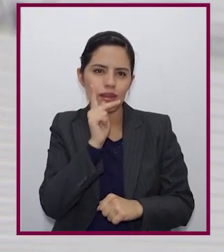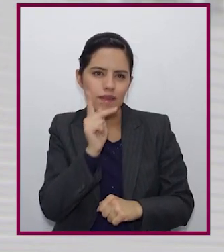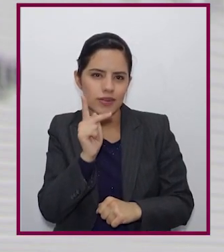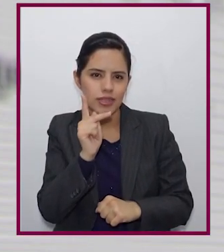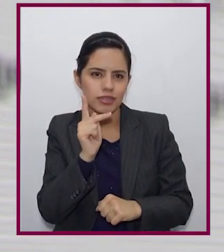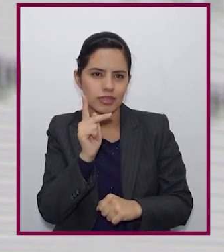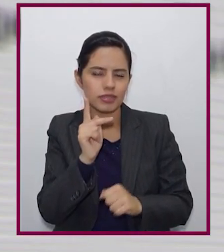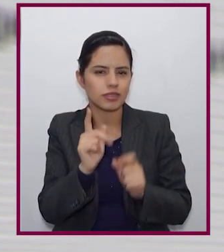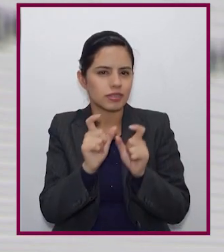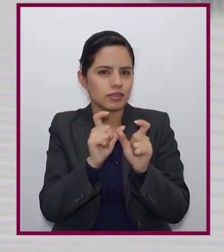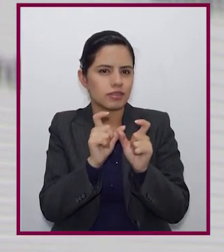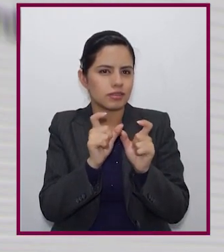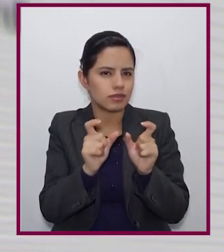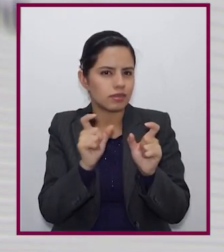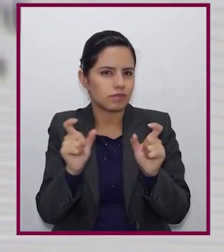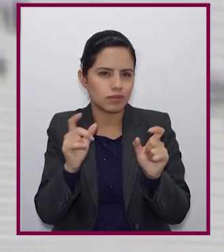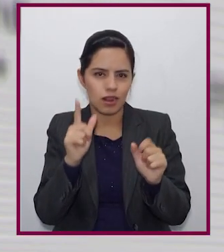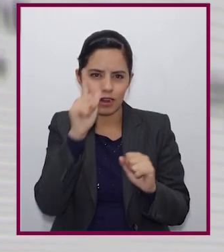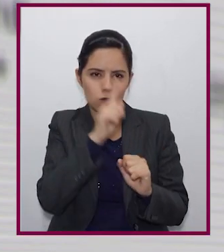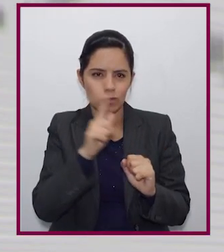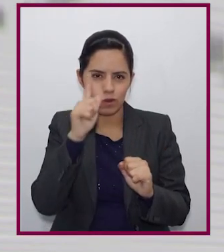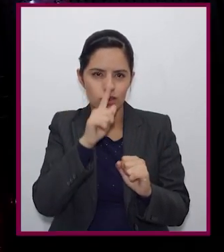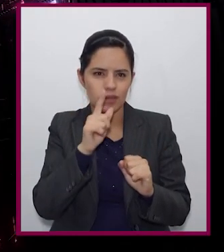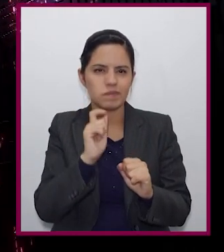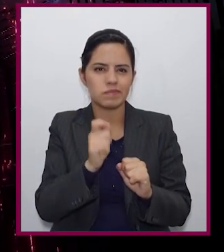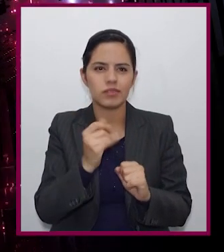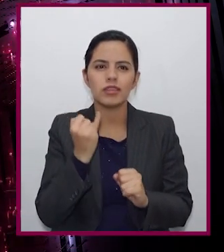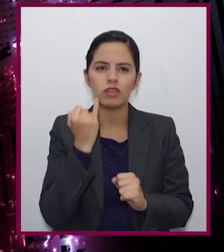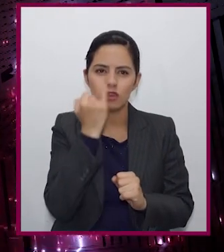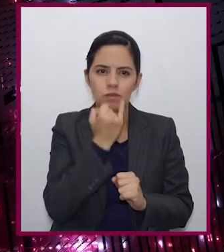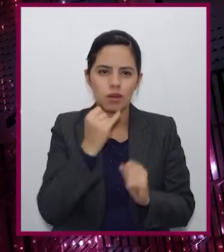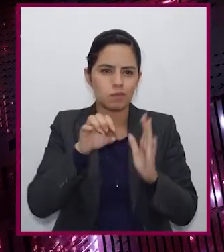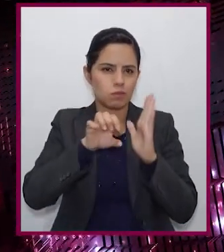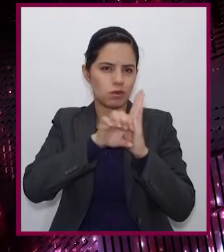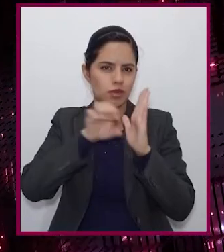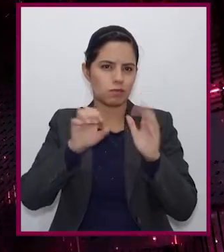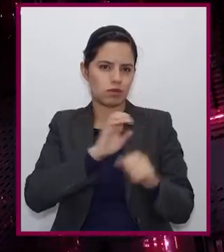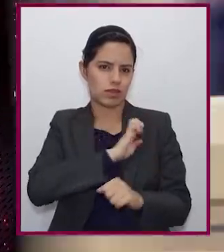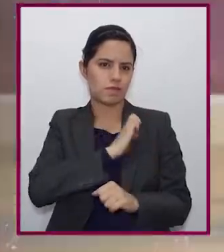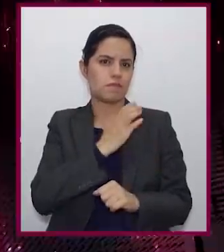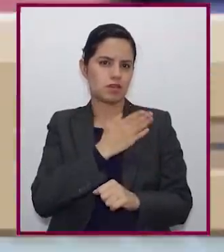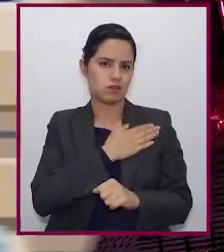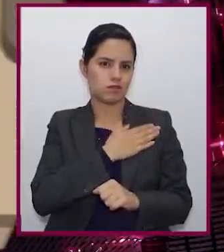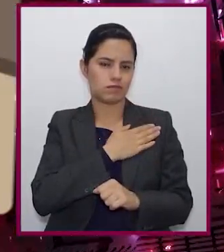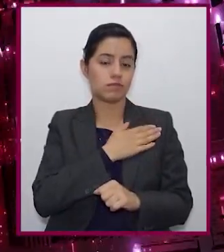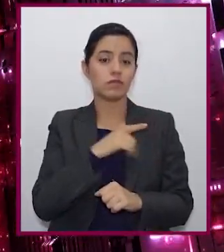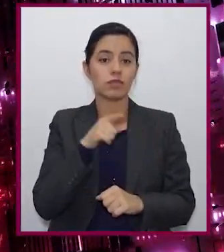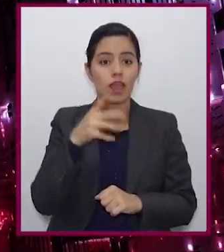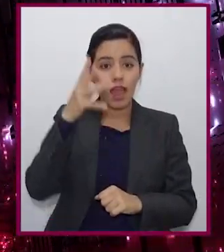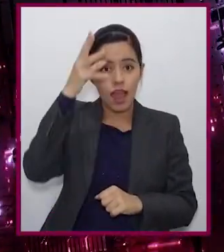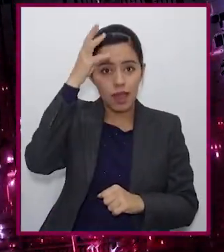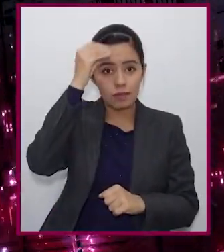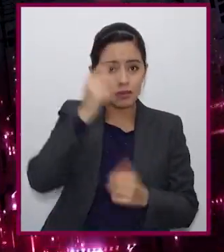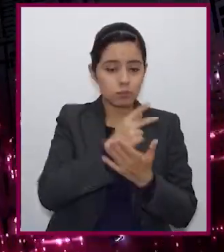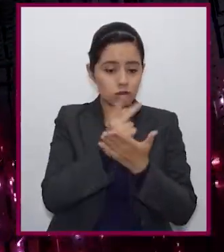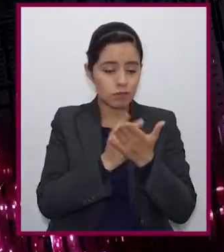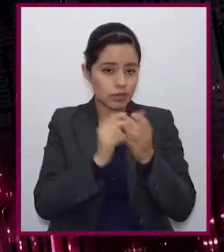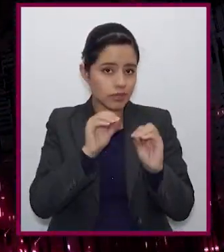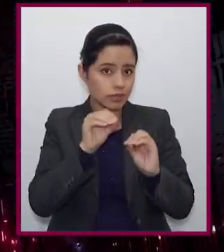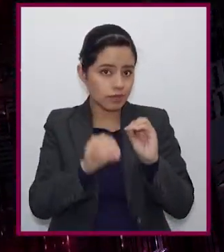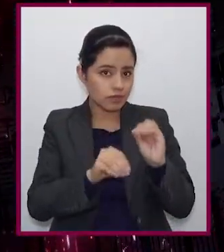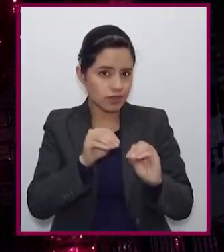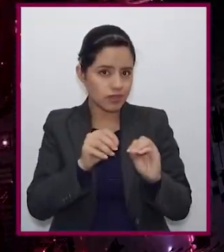ordinario, al lenguaje como un idioma, como lo es el español. Y entonces aprender a programar